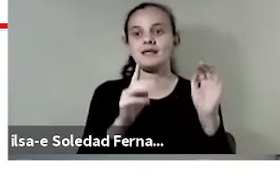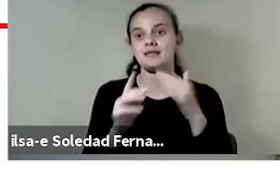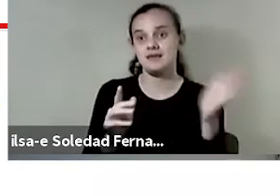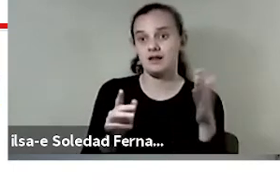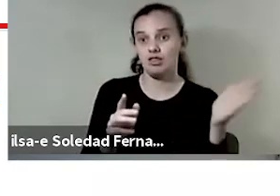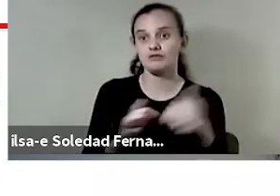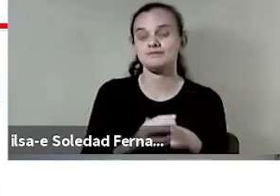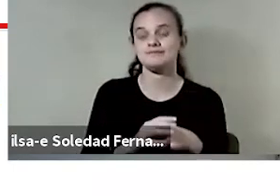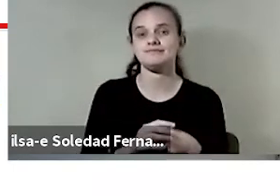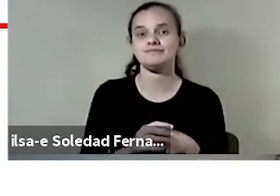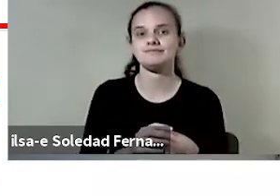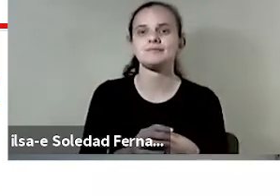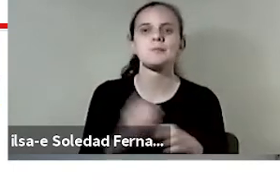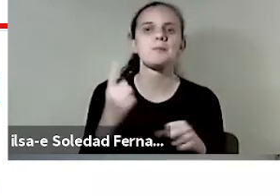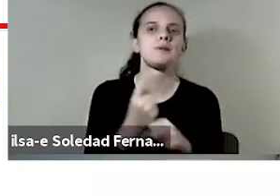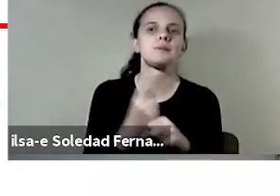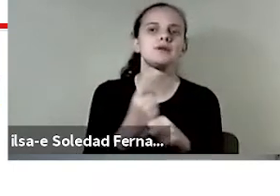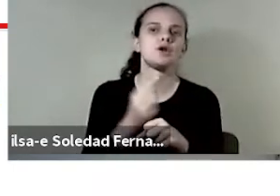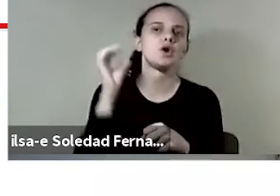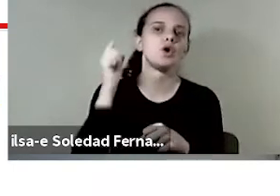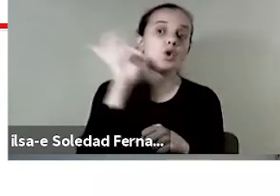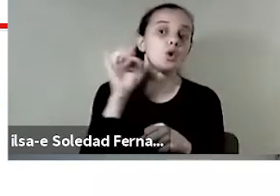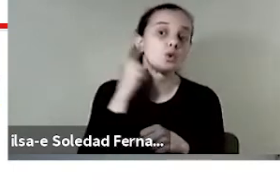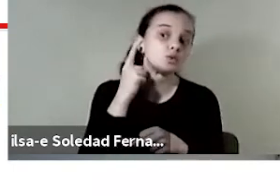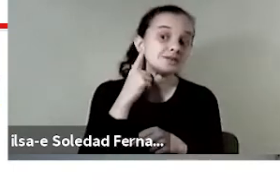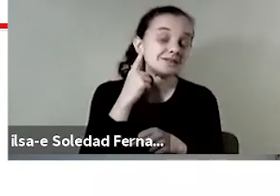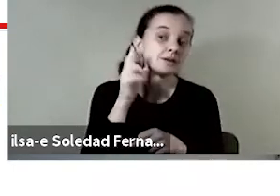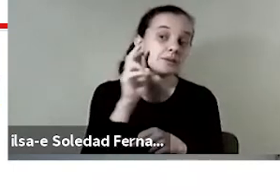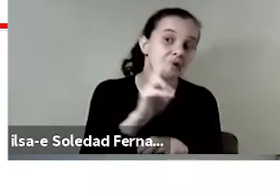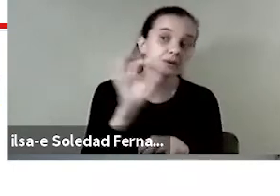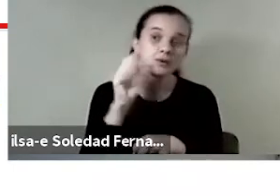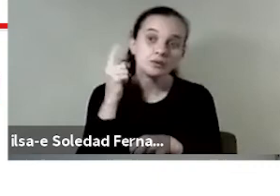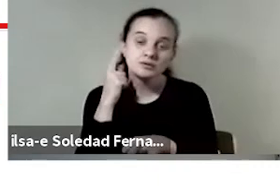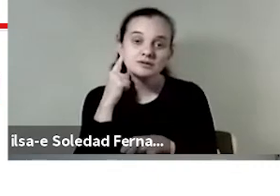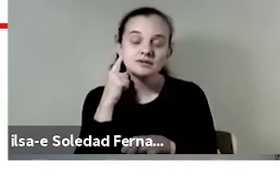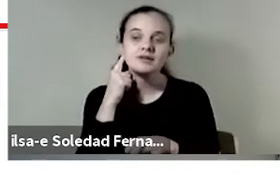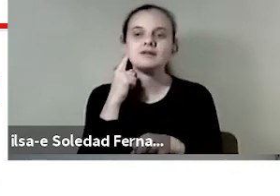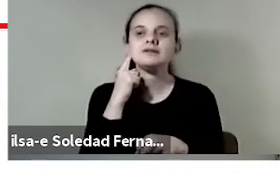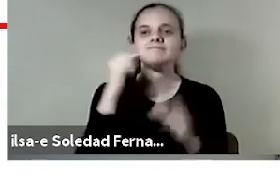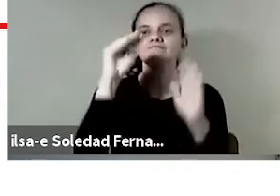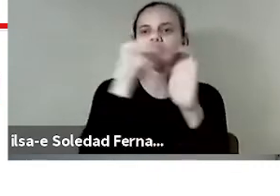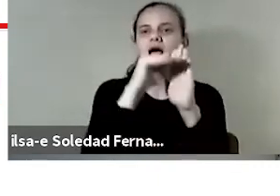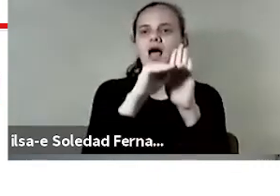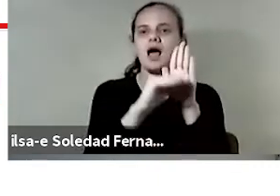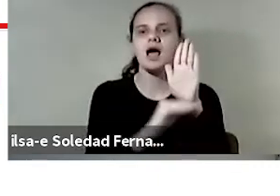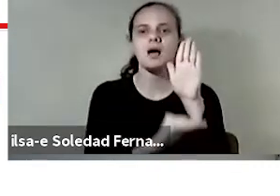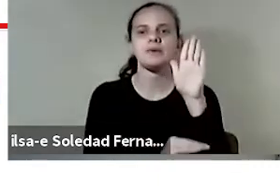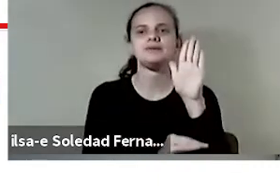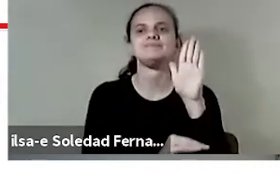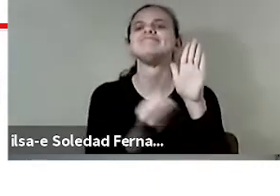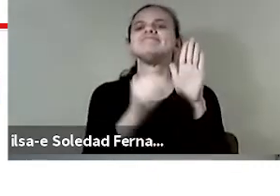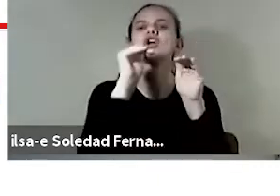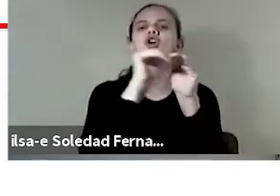conocimientos. Gracias, Susi. Bien, del lado izquierdo, o lo primero que van a escuchar si están utilizando un